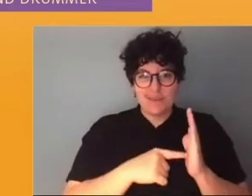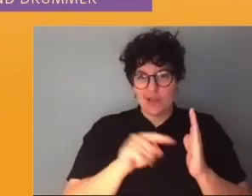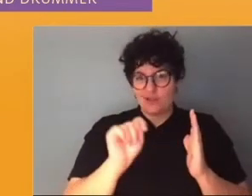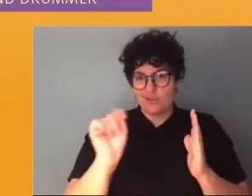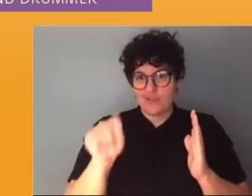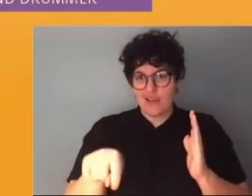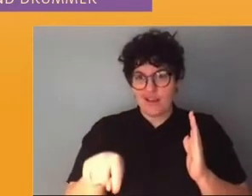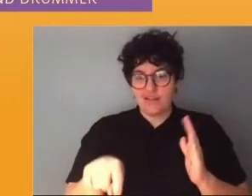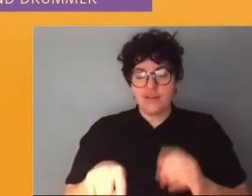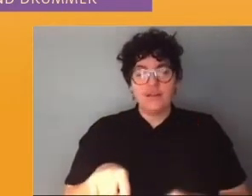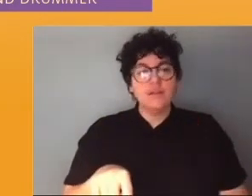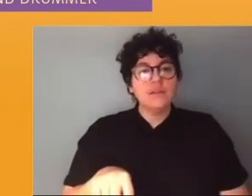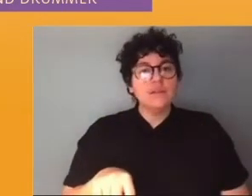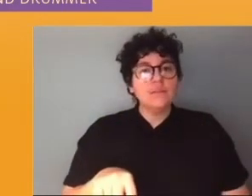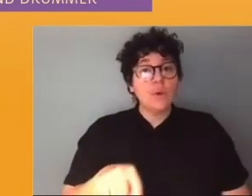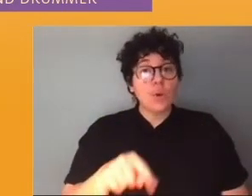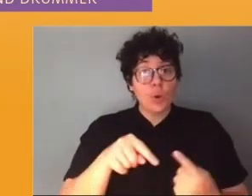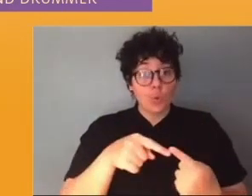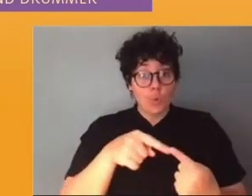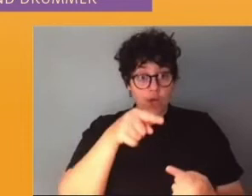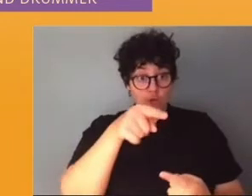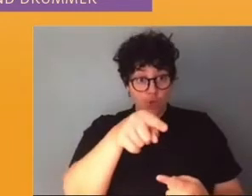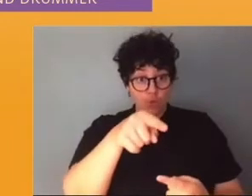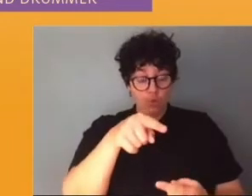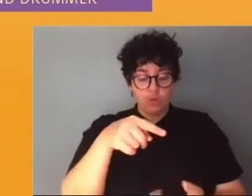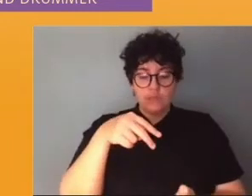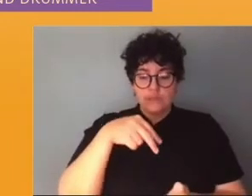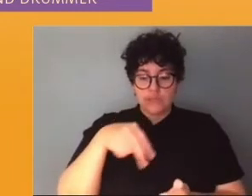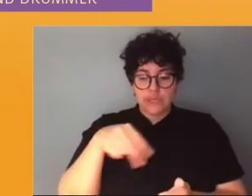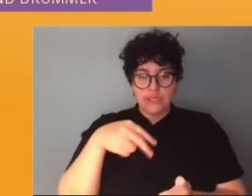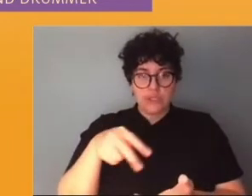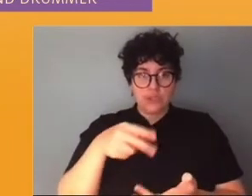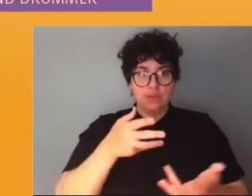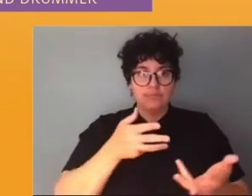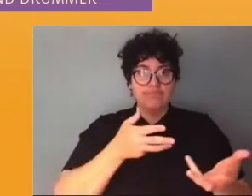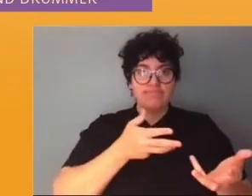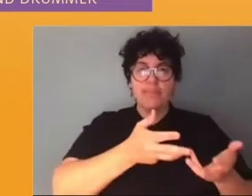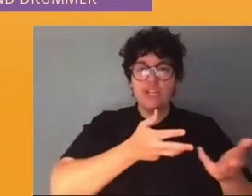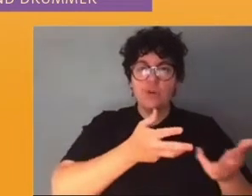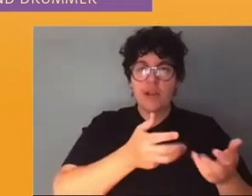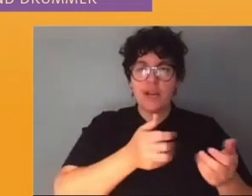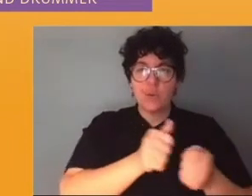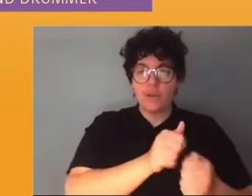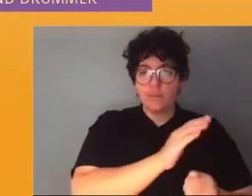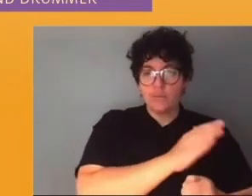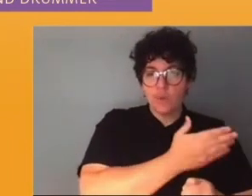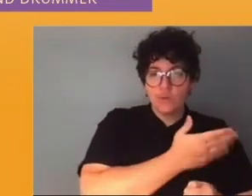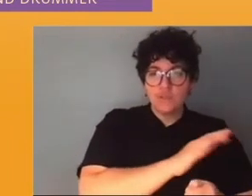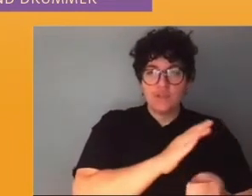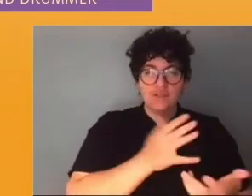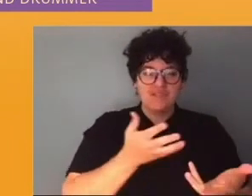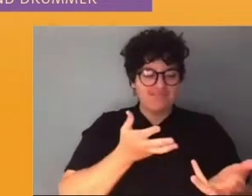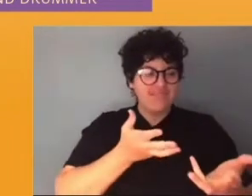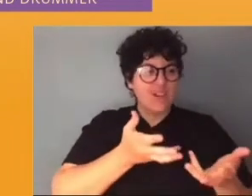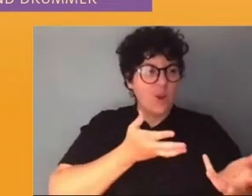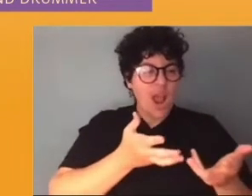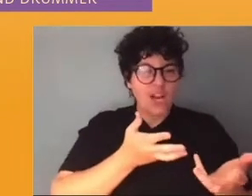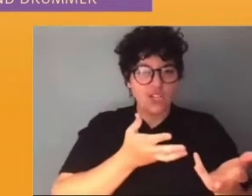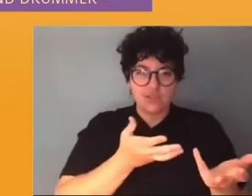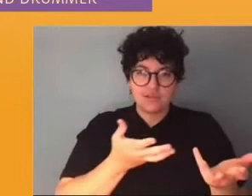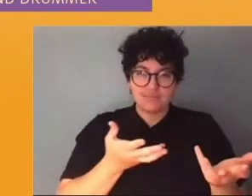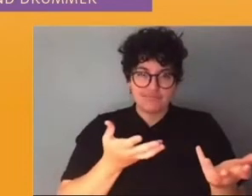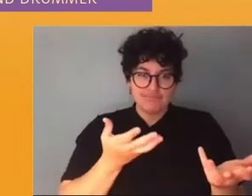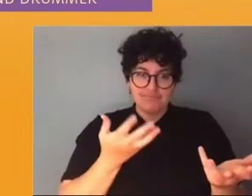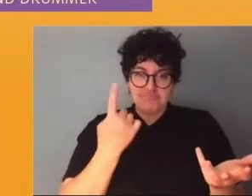bailarina, usted está interactuando con la música, ya sea en vivo o grabada, ¿qué es la interacción?